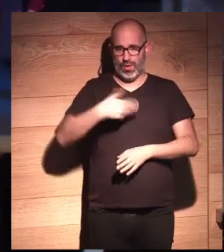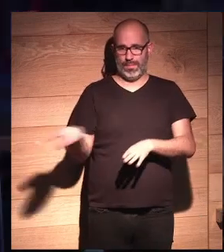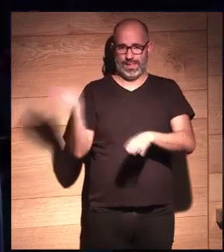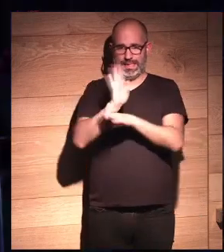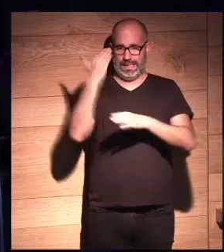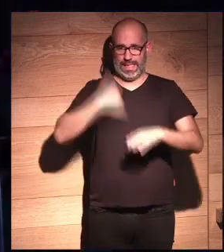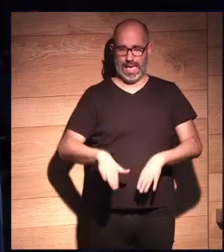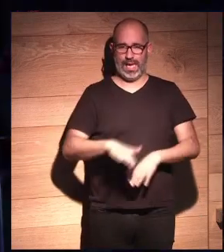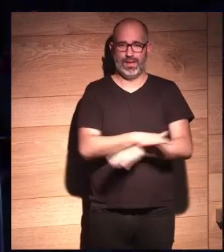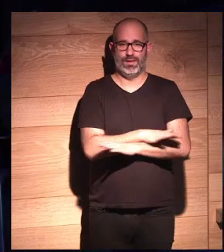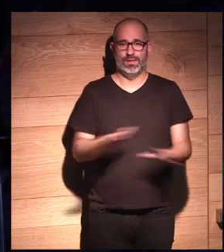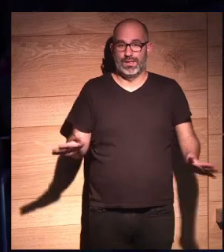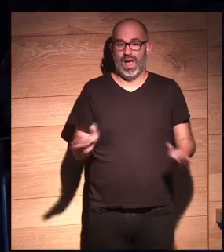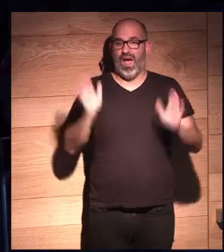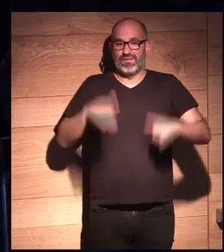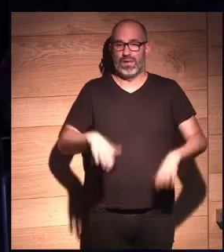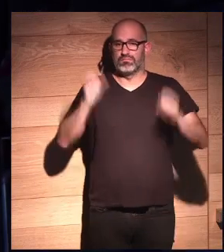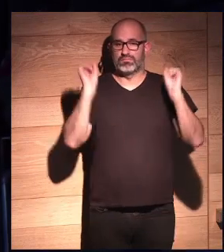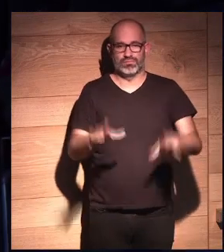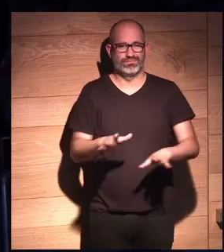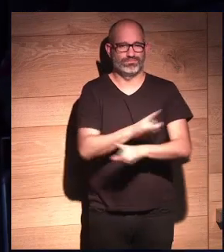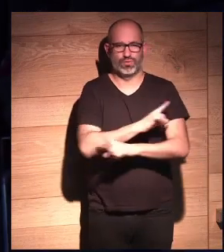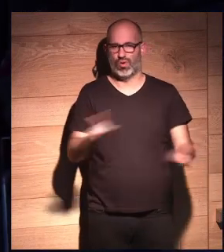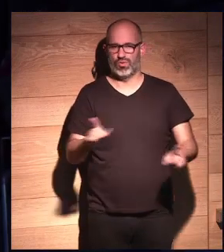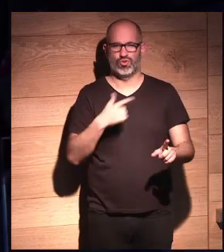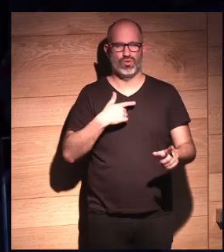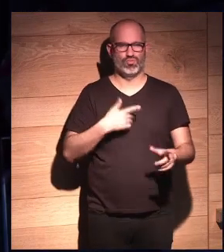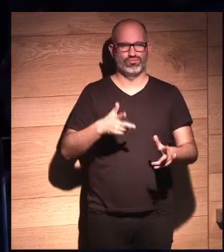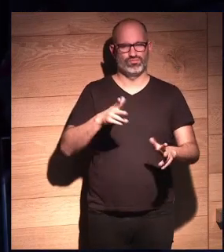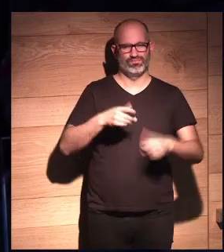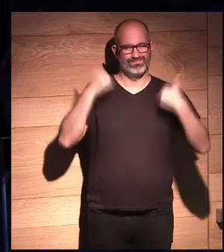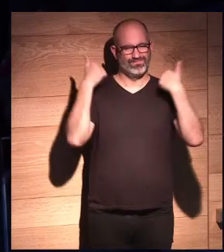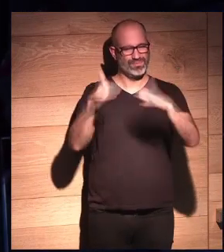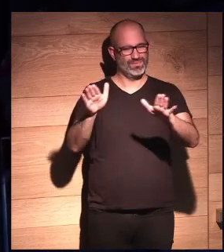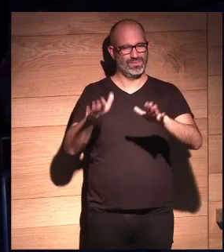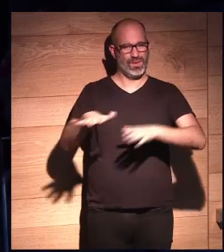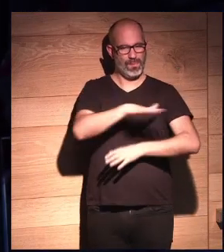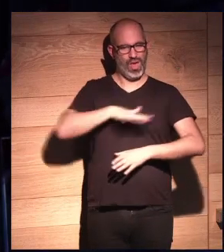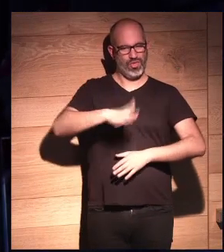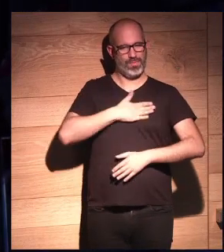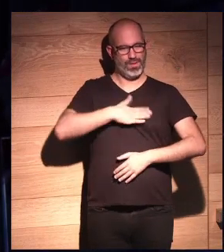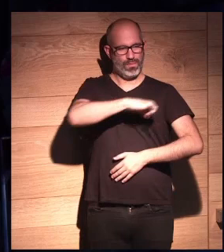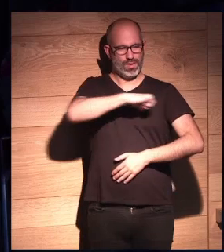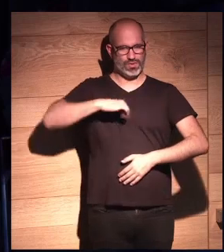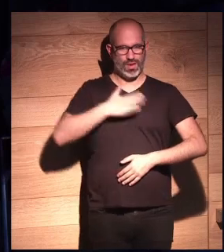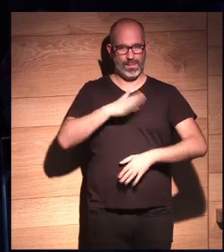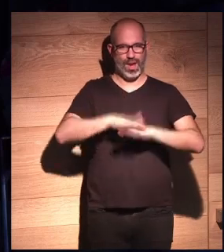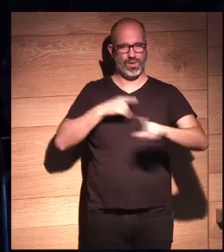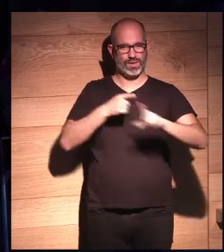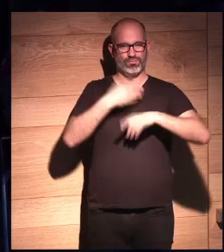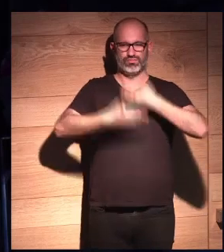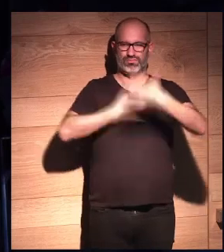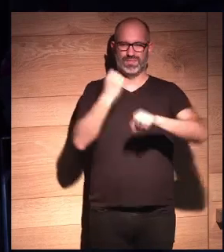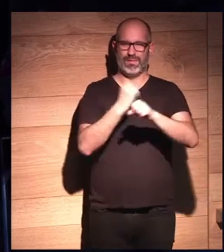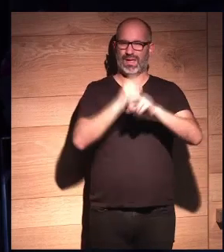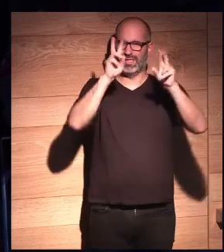presentes. Y dije que no, que me iba a tomar un espacio de tranquileo, que iba a fluir y que iba a trabajar